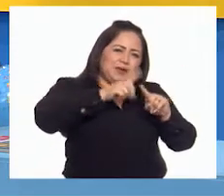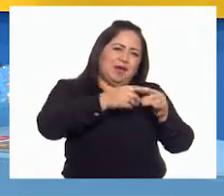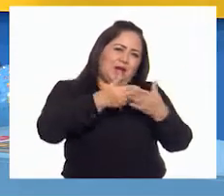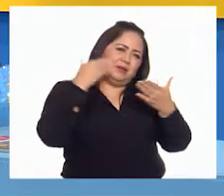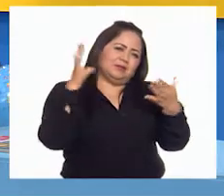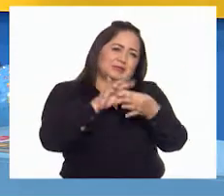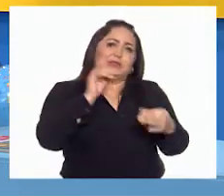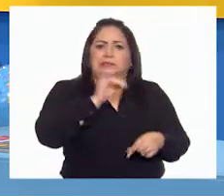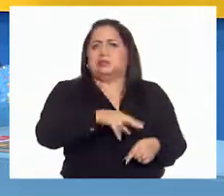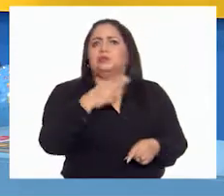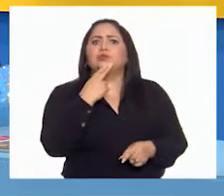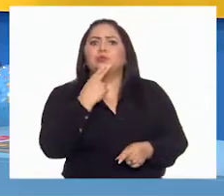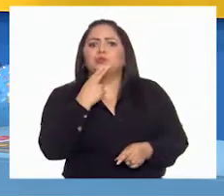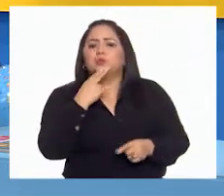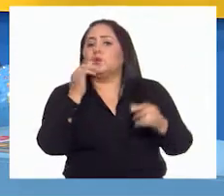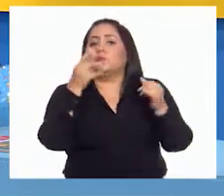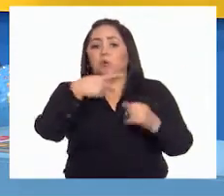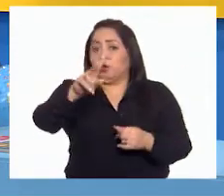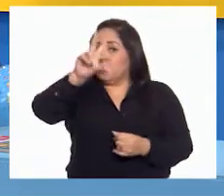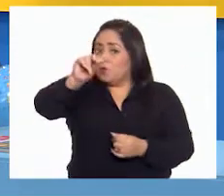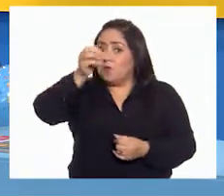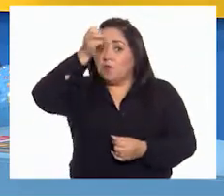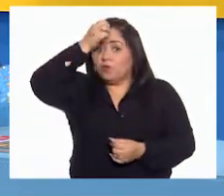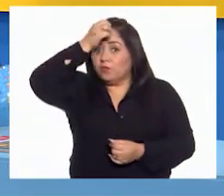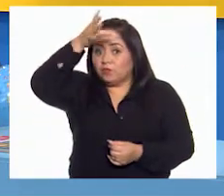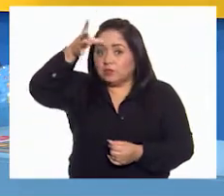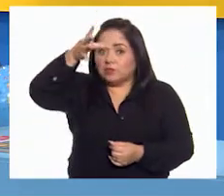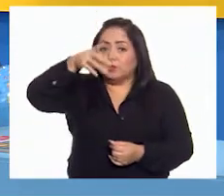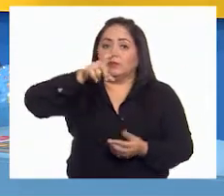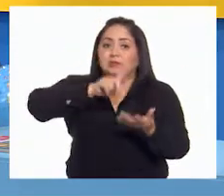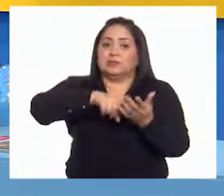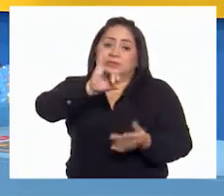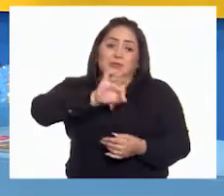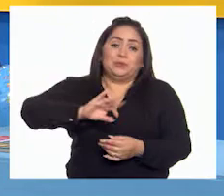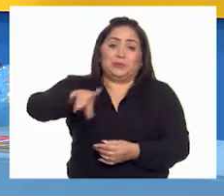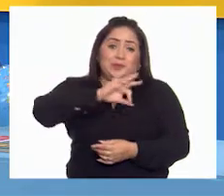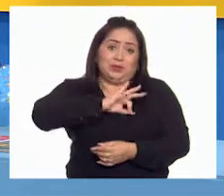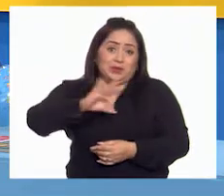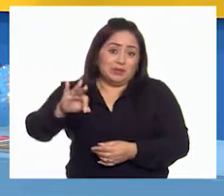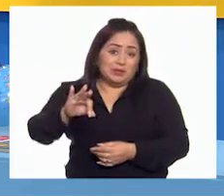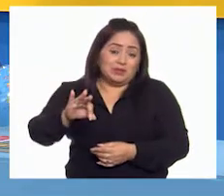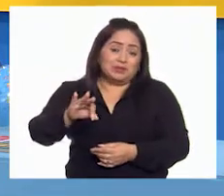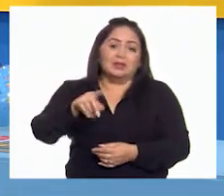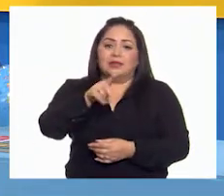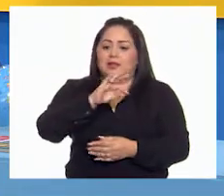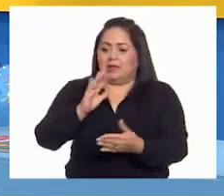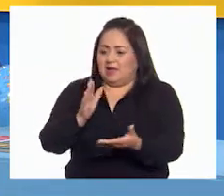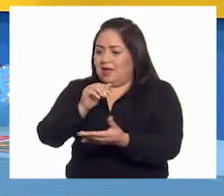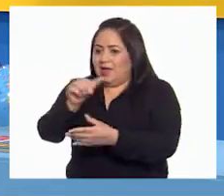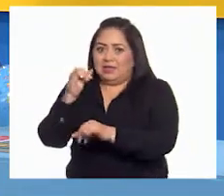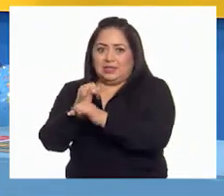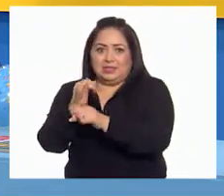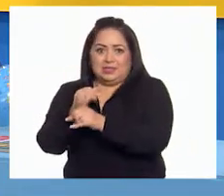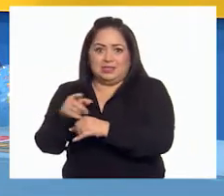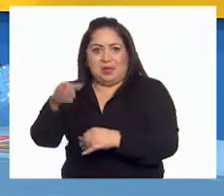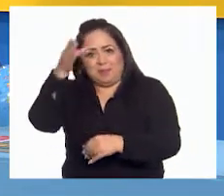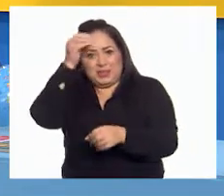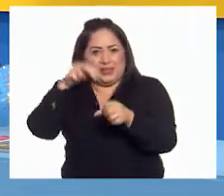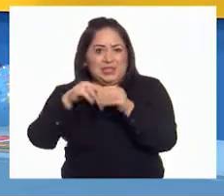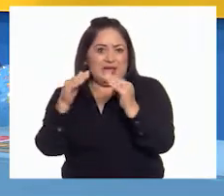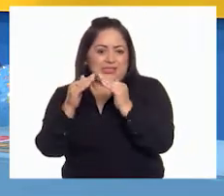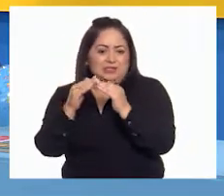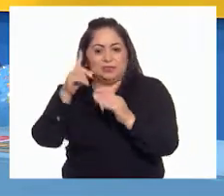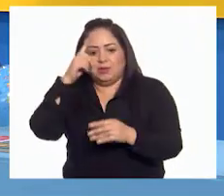resulta de utilidad, así que no olviden, si está en sus posibilidades, que pueden acceder al sitio de Aprende en Casa